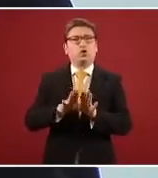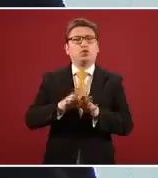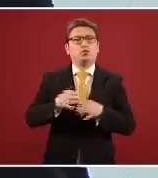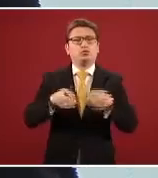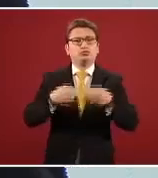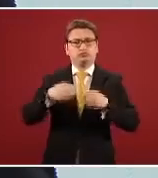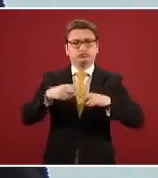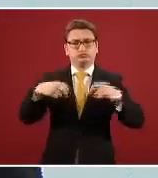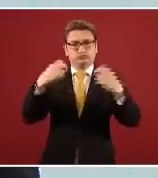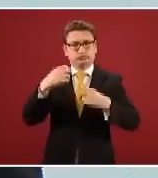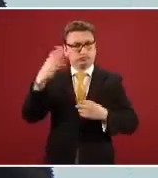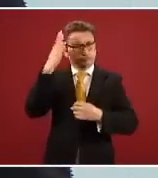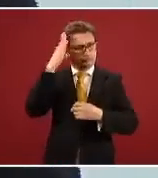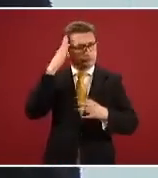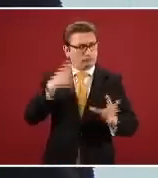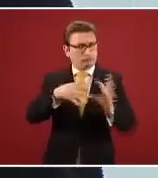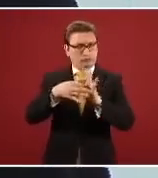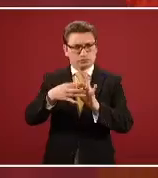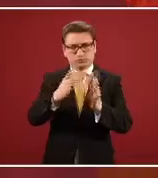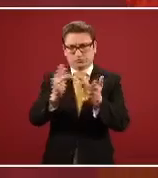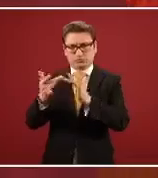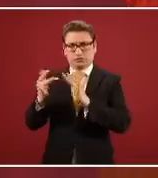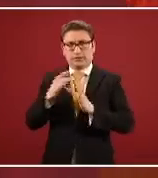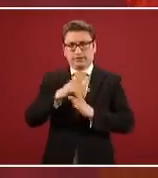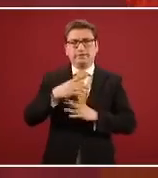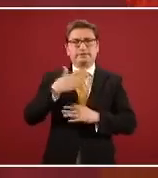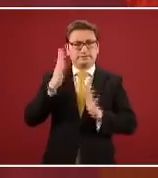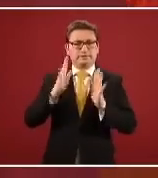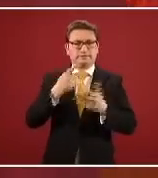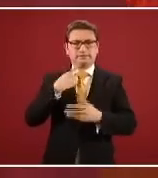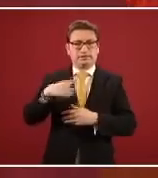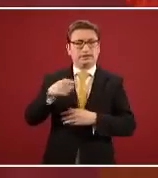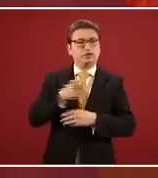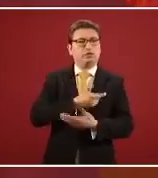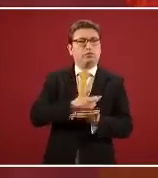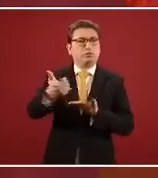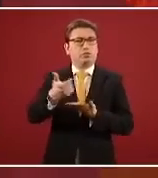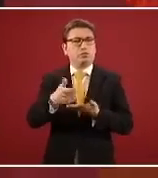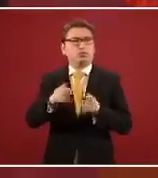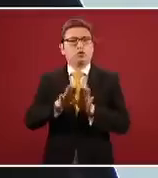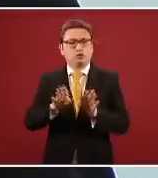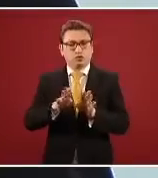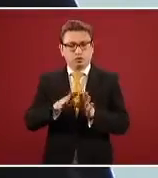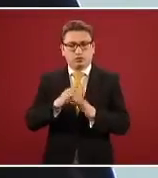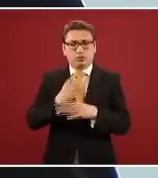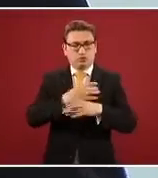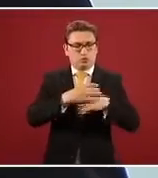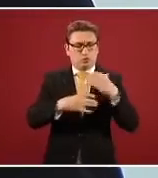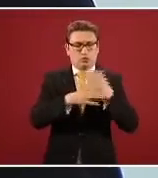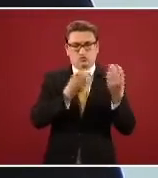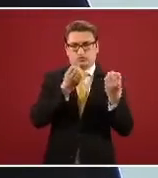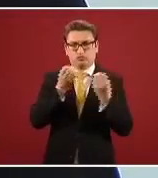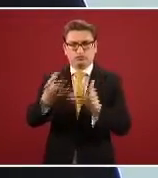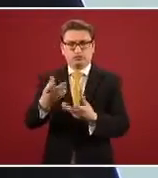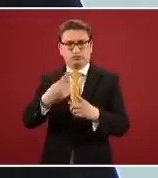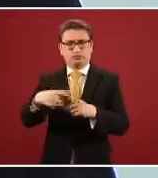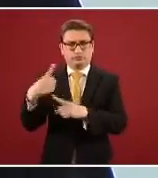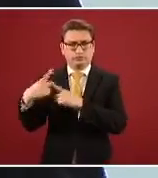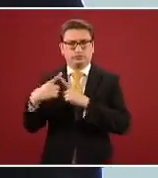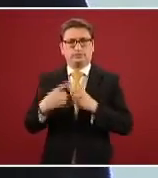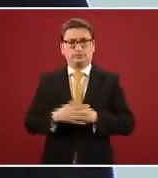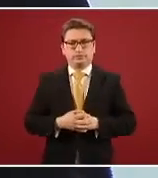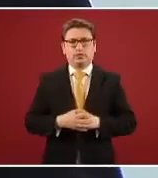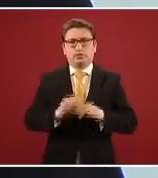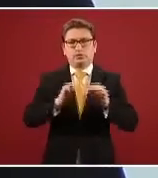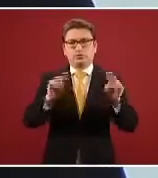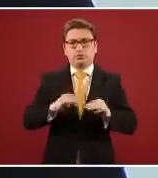y los magistrados que estaban también relacionados, que ya han sido denunciados, tenía que ver con la entrega de bienes inmuebles y después